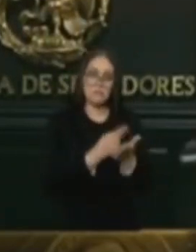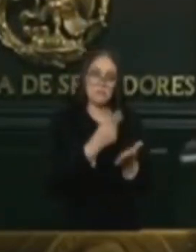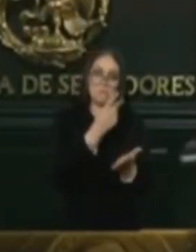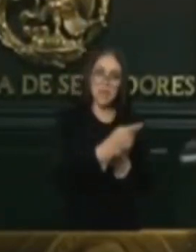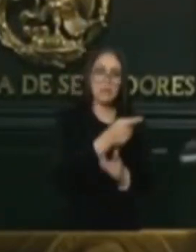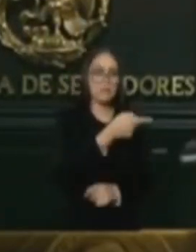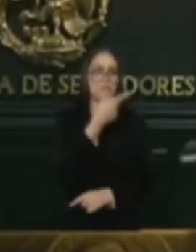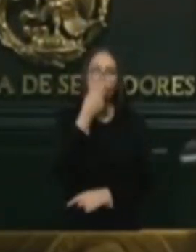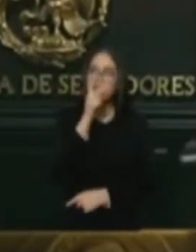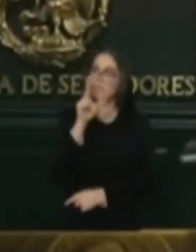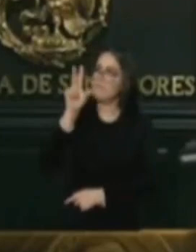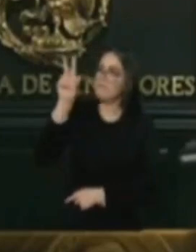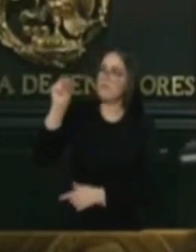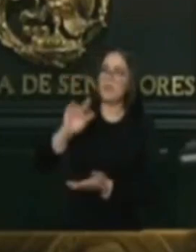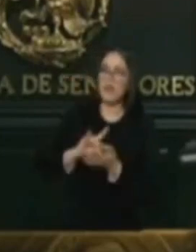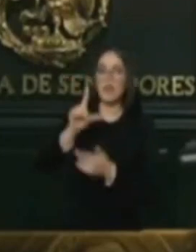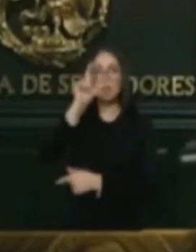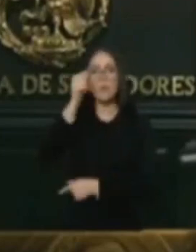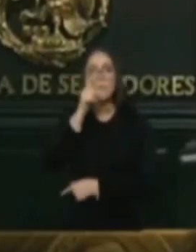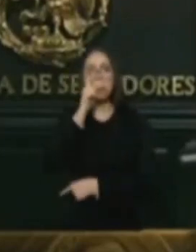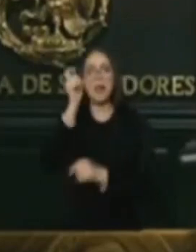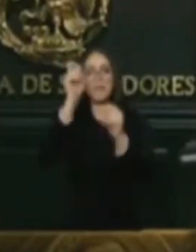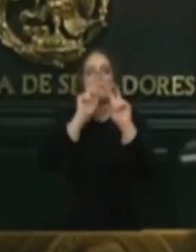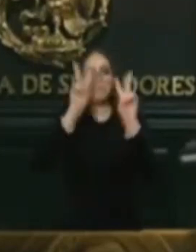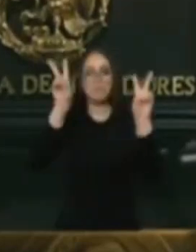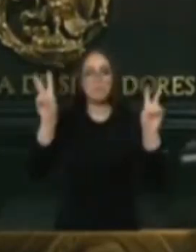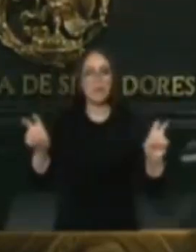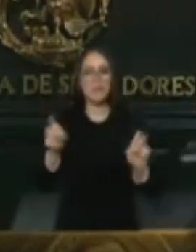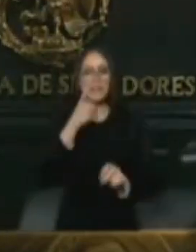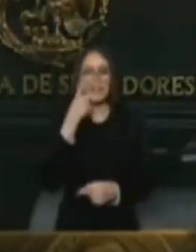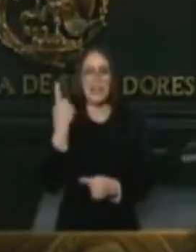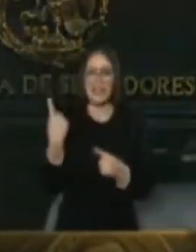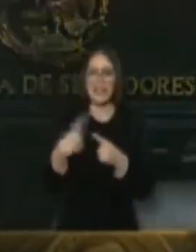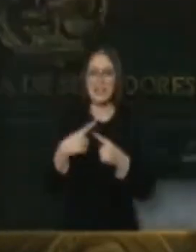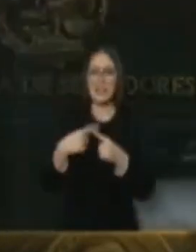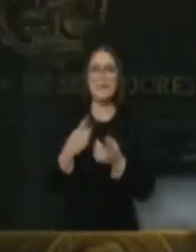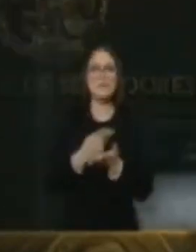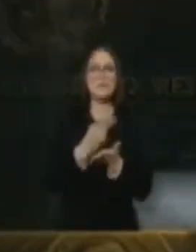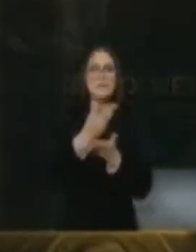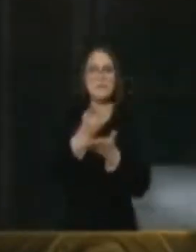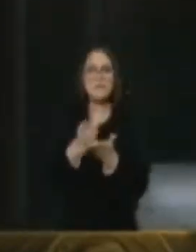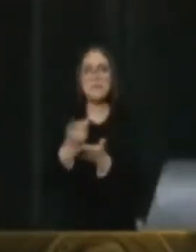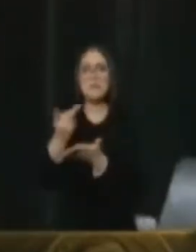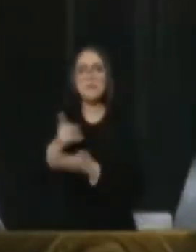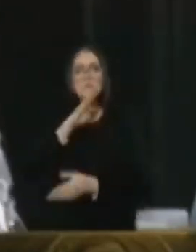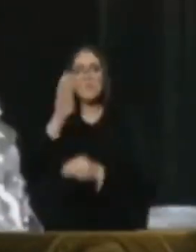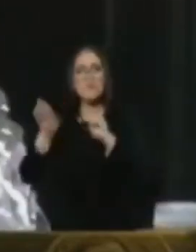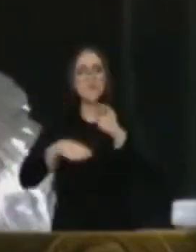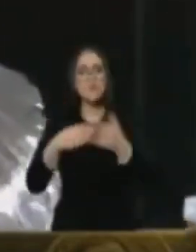una frase que se convertiría en célebre: ¿quién va a premiar a los muertos?